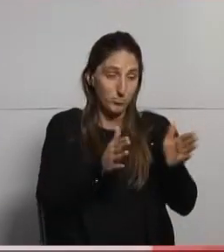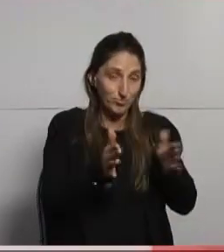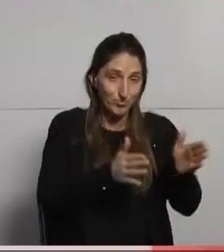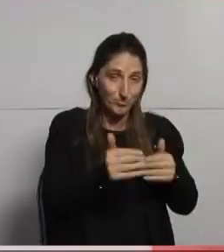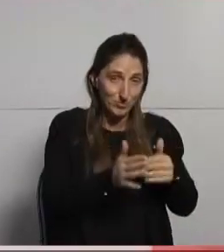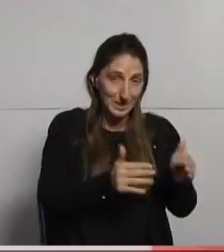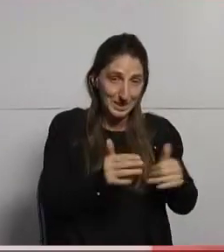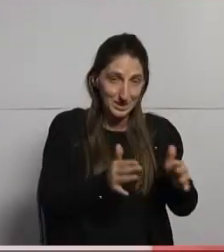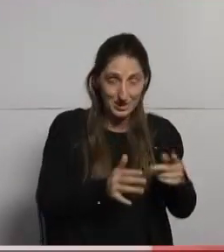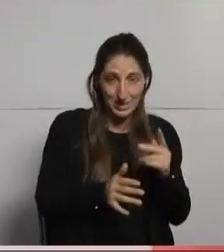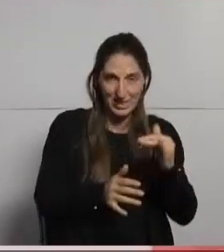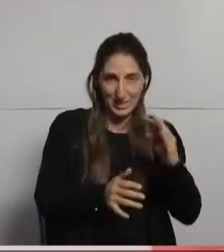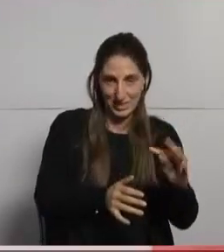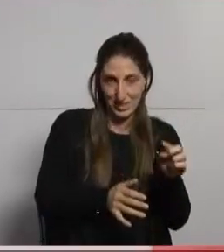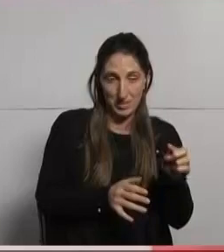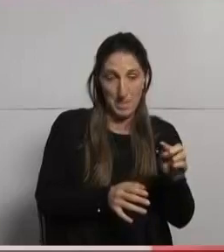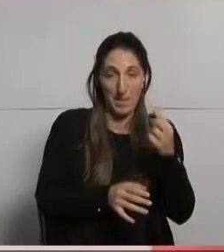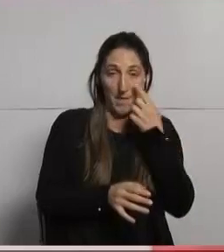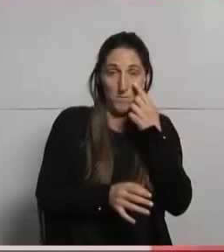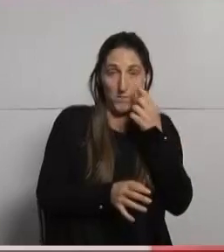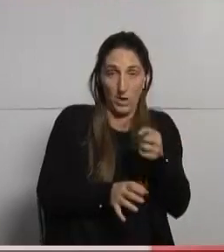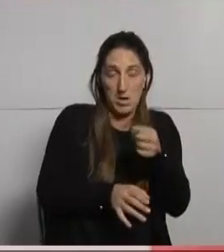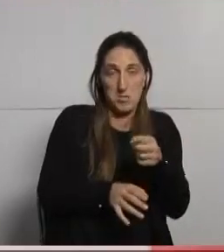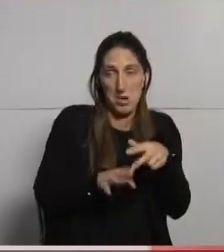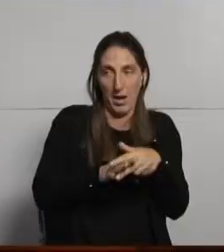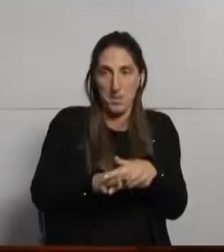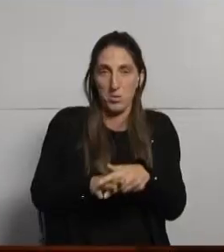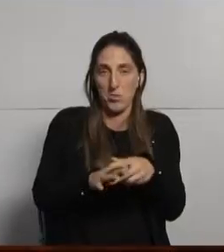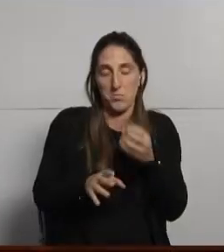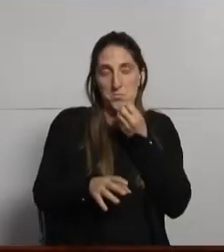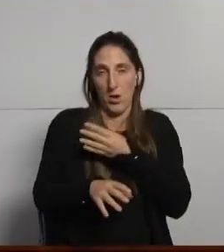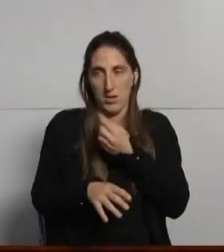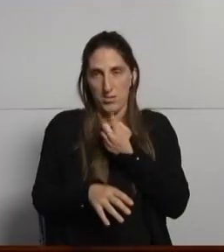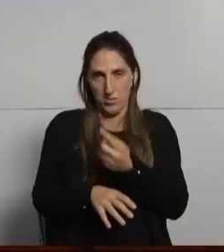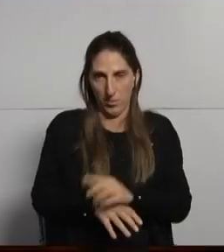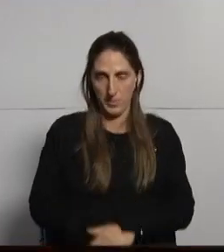primeras pruebas, pero creemos que es una herramienta muy útil, en particular en este momento.